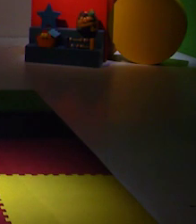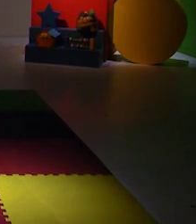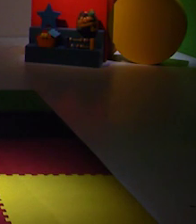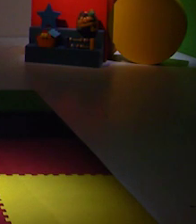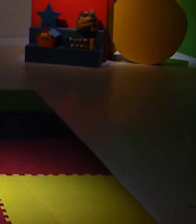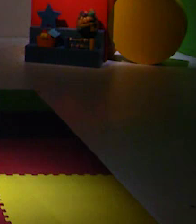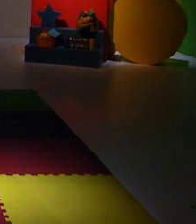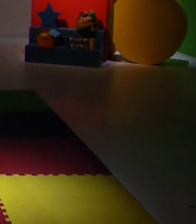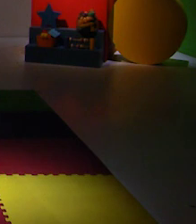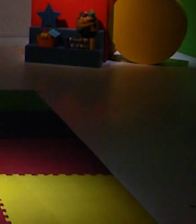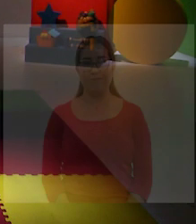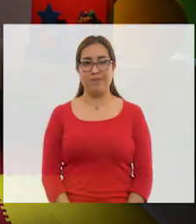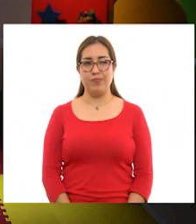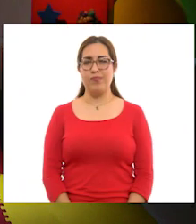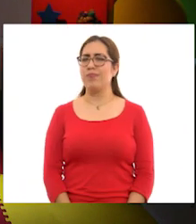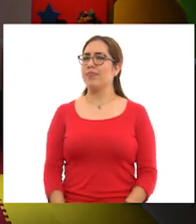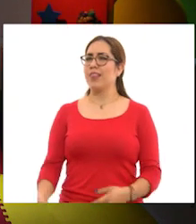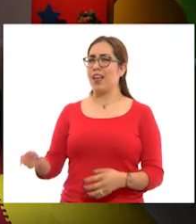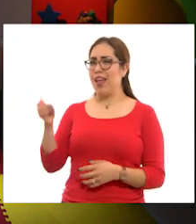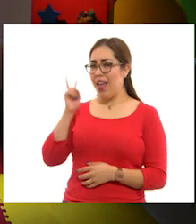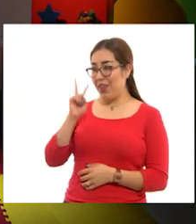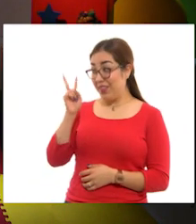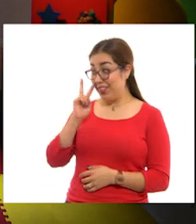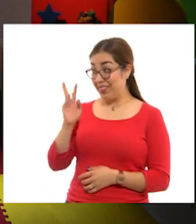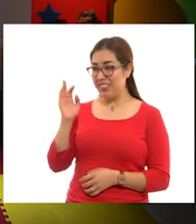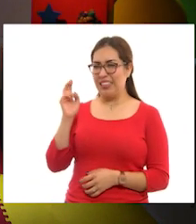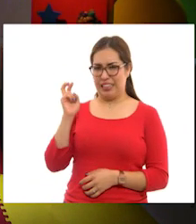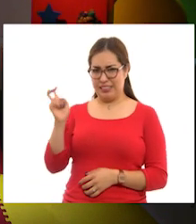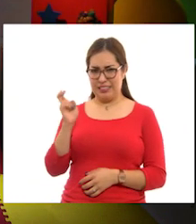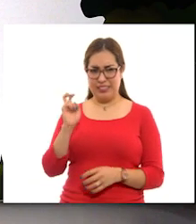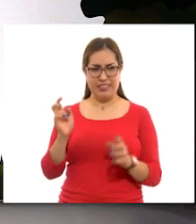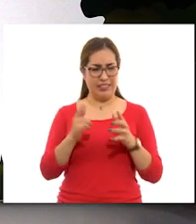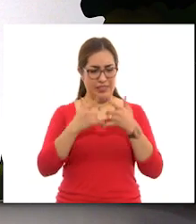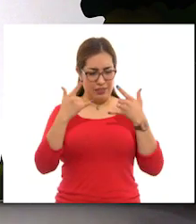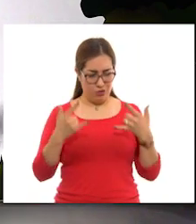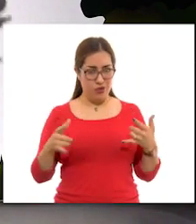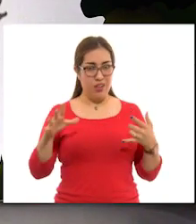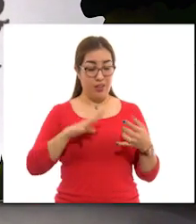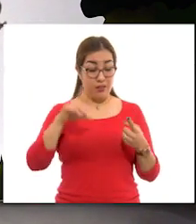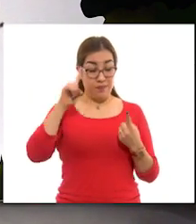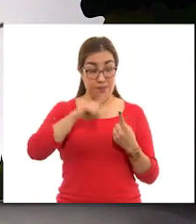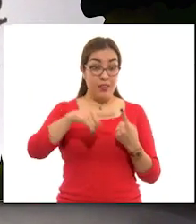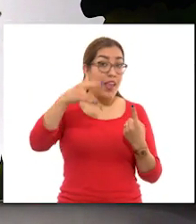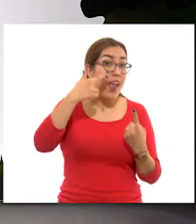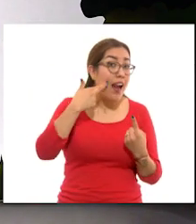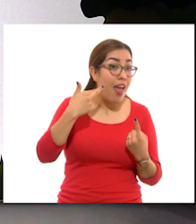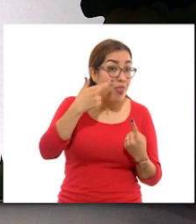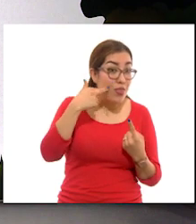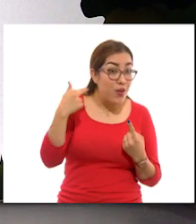A ver, para este cuento salieron los ratones,